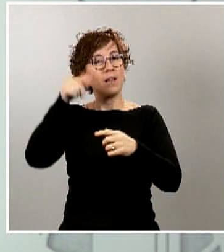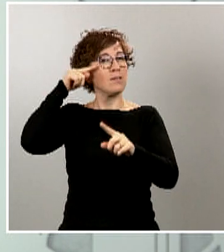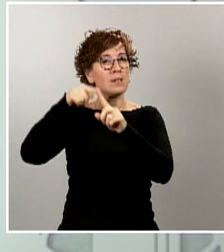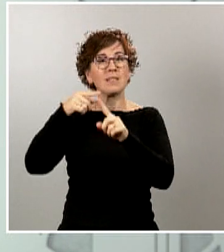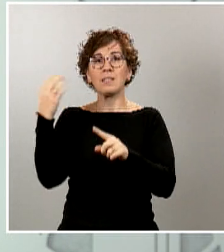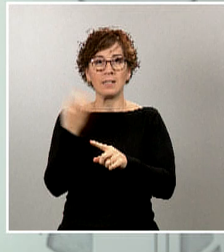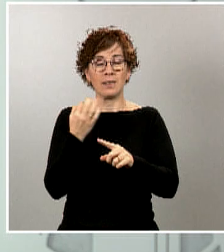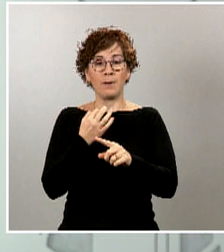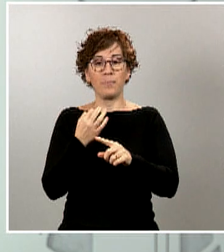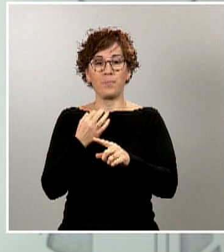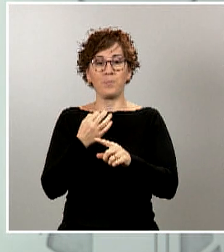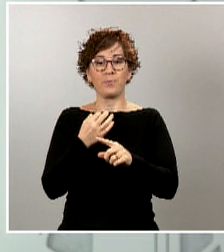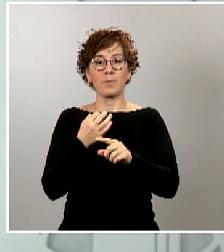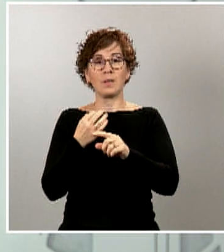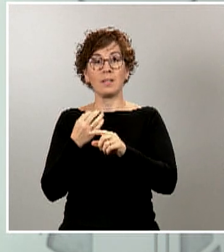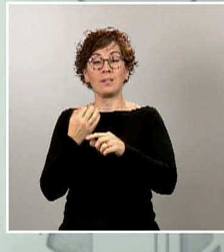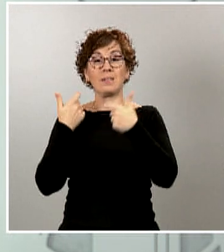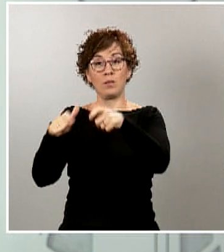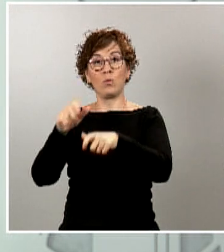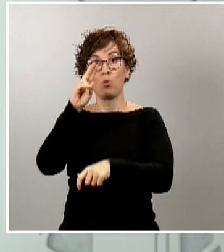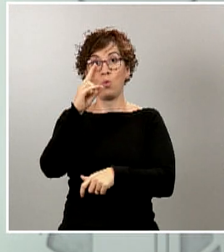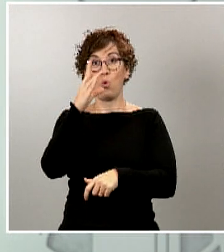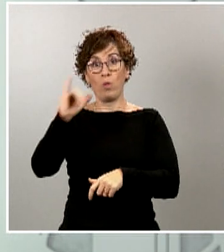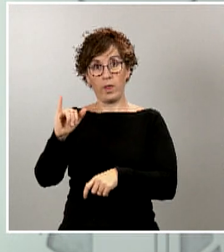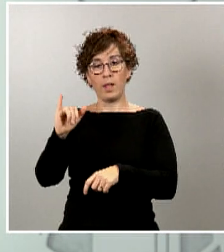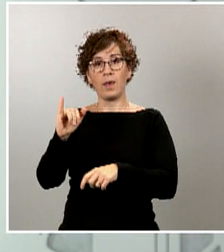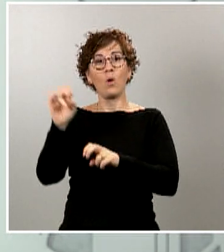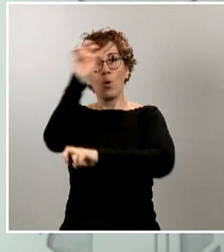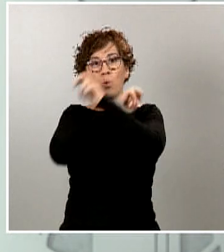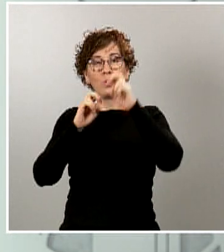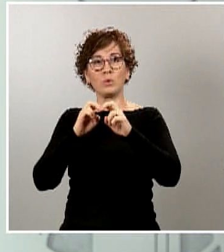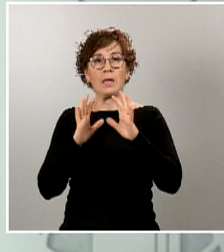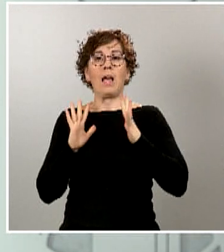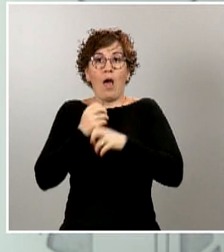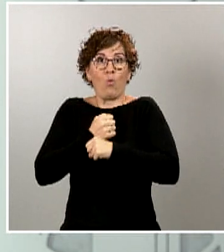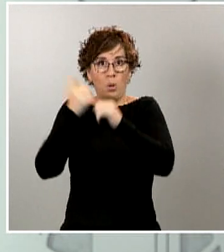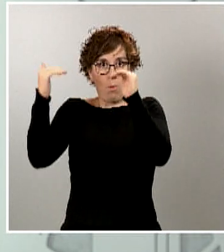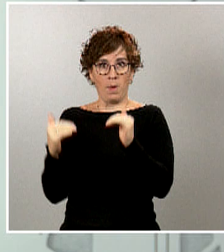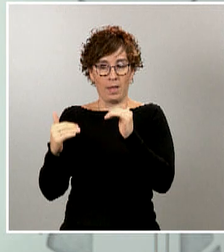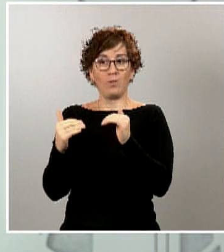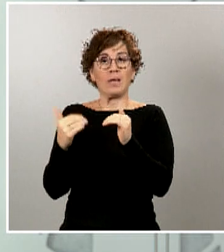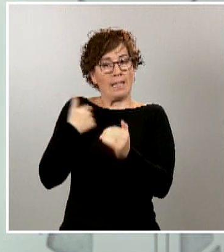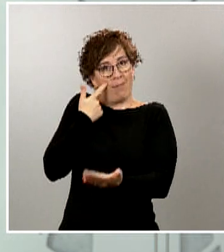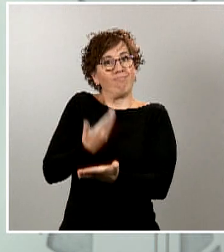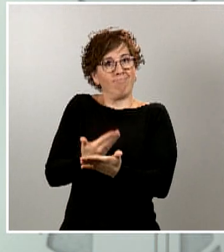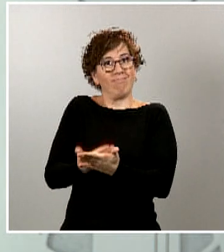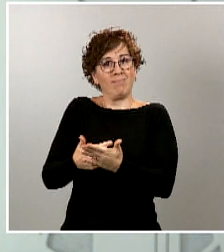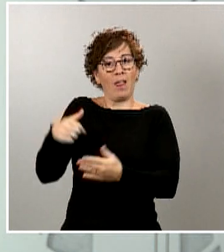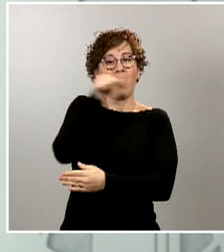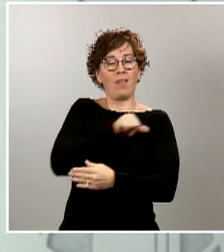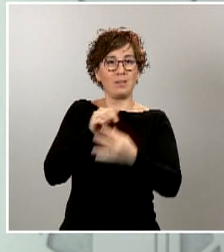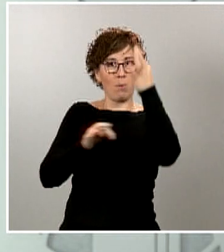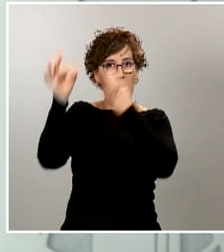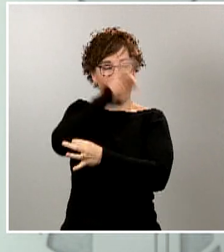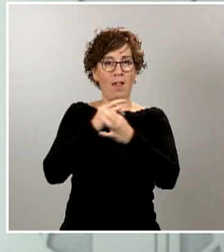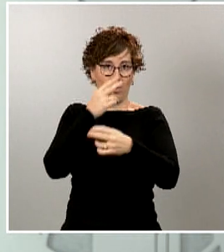presión en las unidades de cuidados intensivos, cosa que también estamos viendo cuando vamos analizando los datos de esta semana. Los datos de movilidad